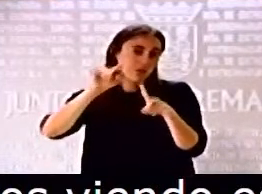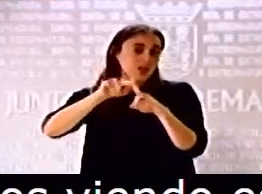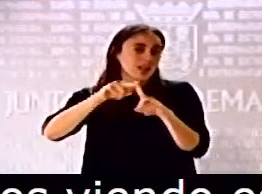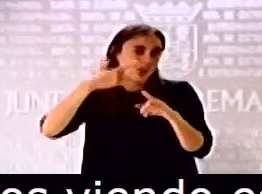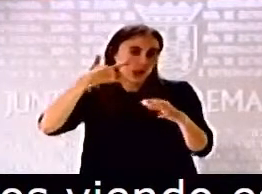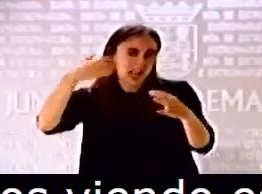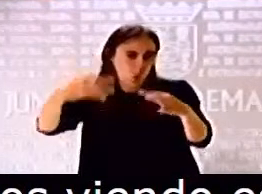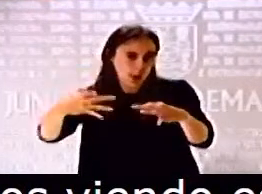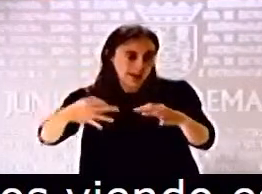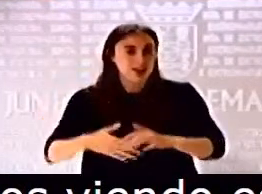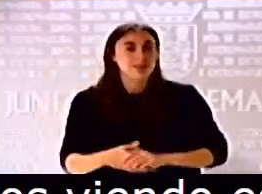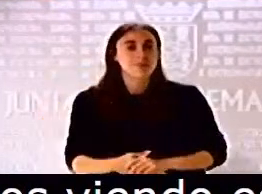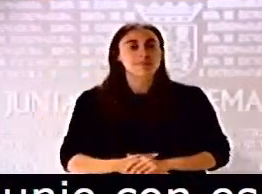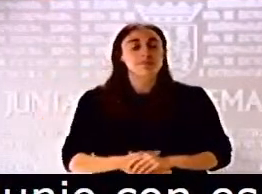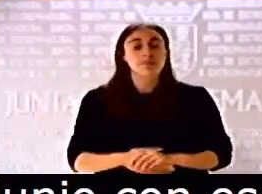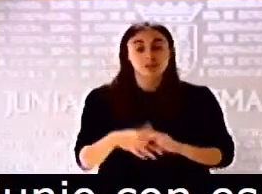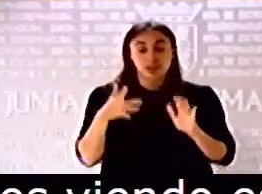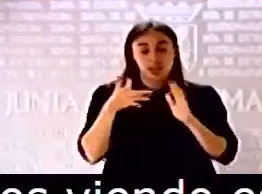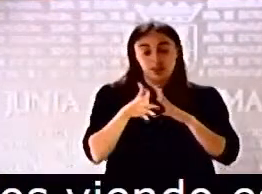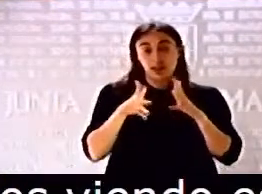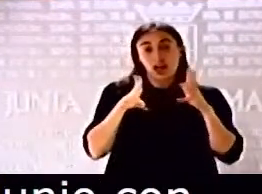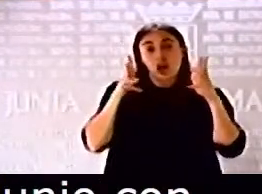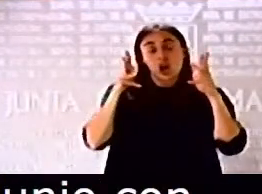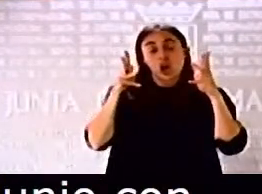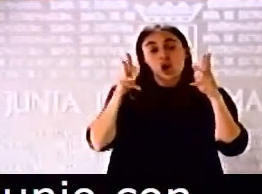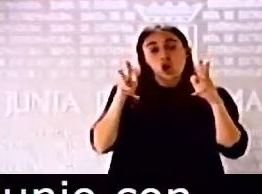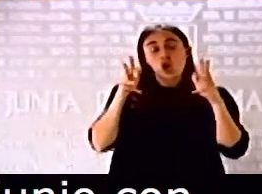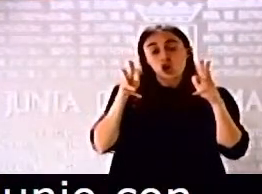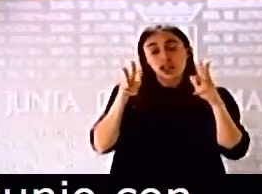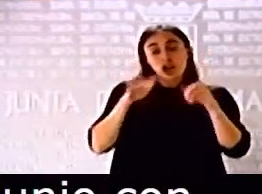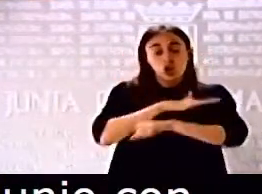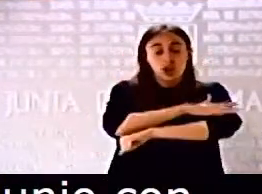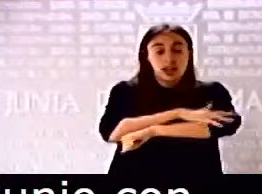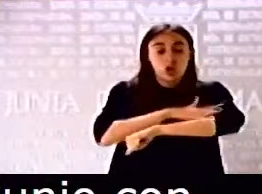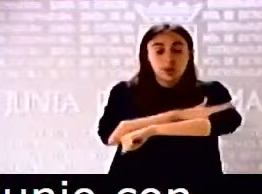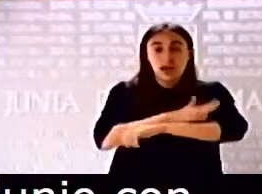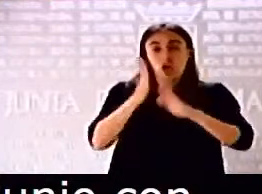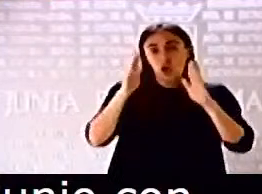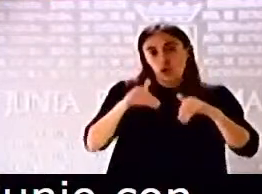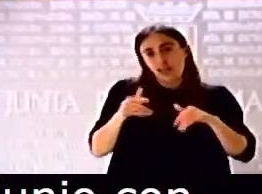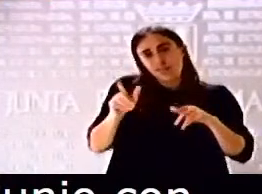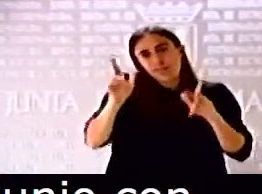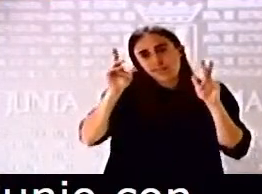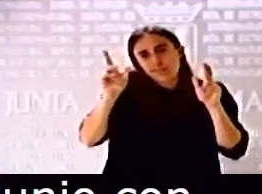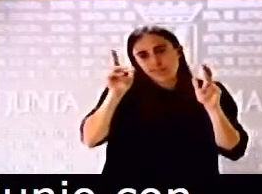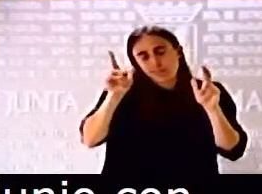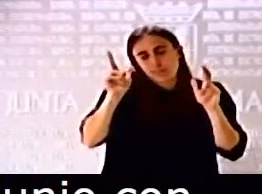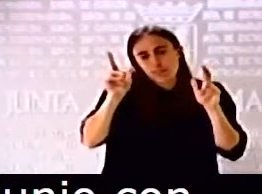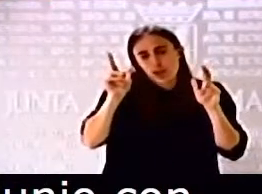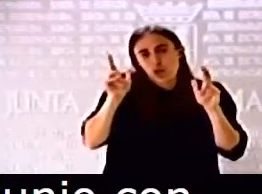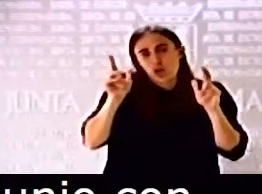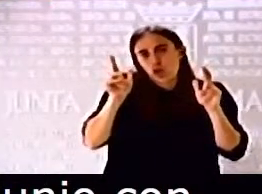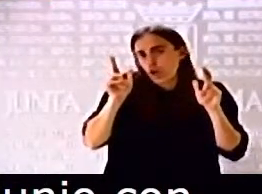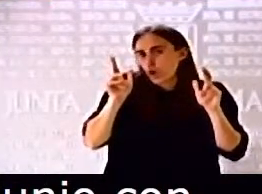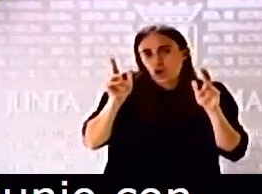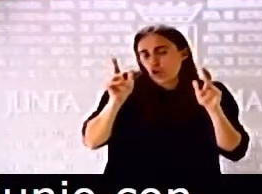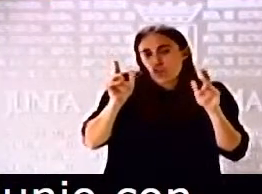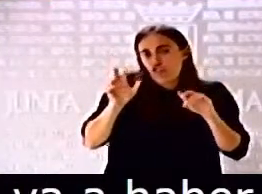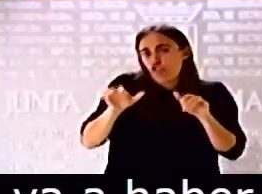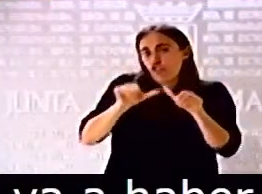No va a haber Consejo de Gobierno, previsiblemente, y ojalá no lo tenga que haber, de manera